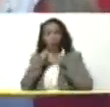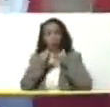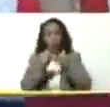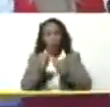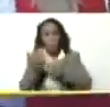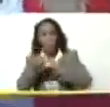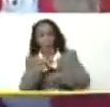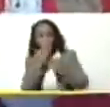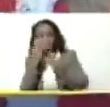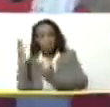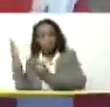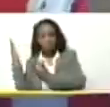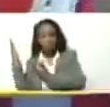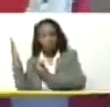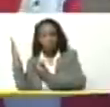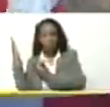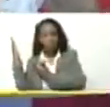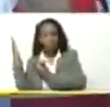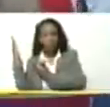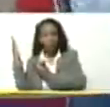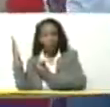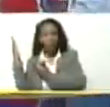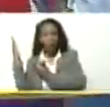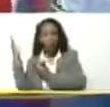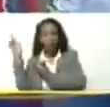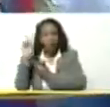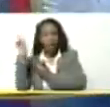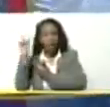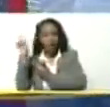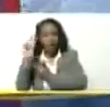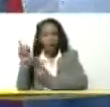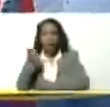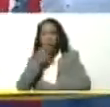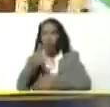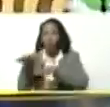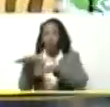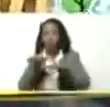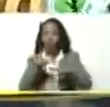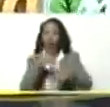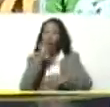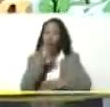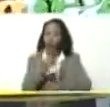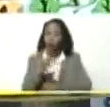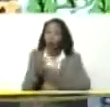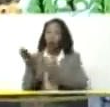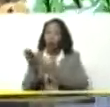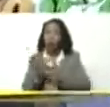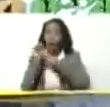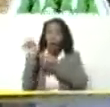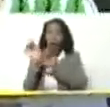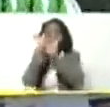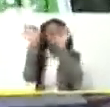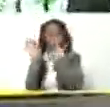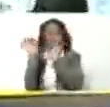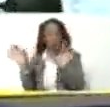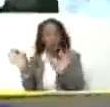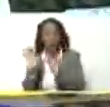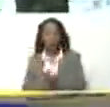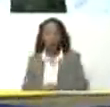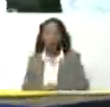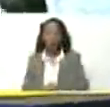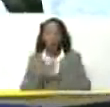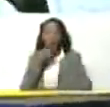belleza. Global Train Venezuela, qué belleza. Bueno, vamos a recibir ese regalo. Por